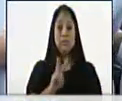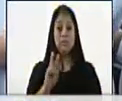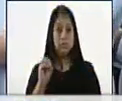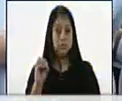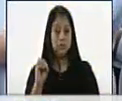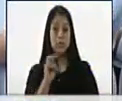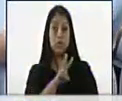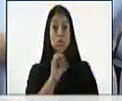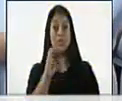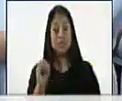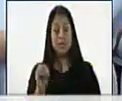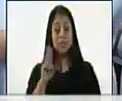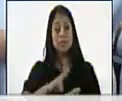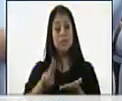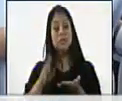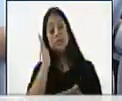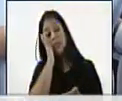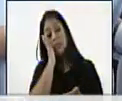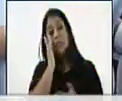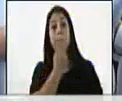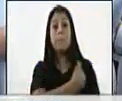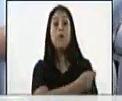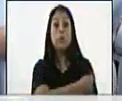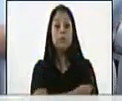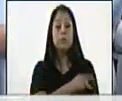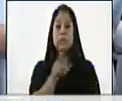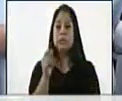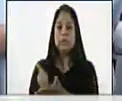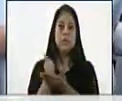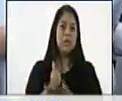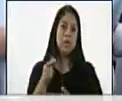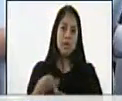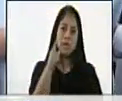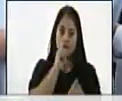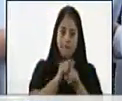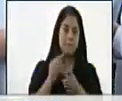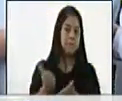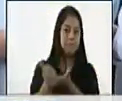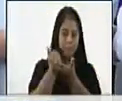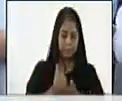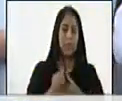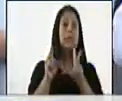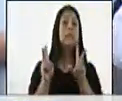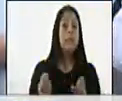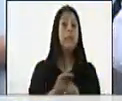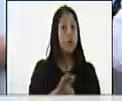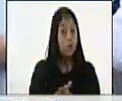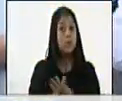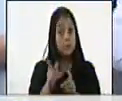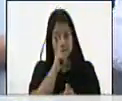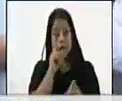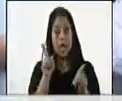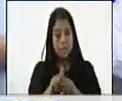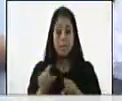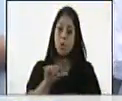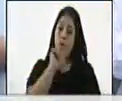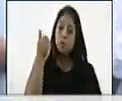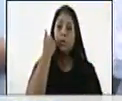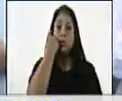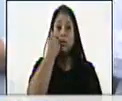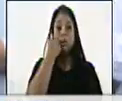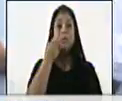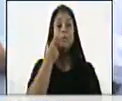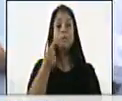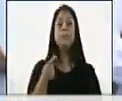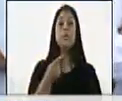hospital de Escuintla, lo que nos ayudaría muchísimo a poder enfrentar no solo el tema del coronavirus. Este hospital a mis espaldas